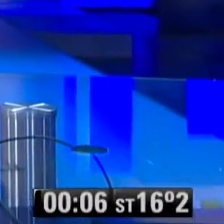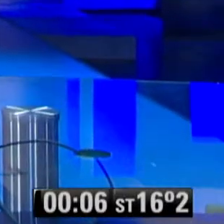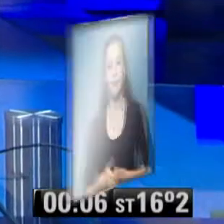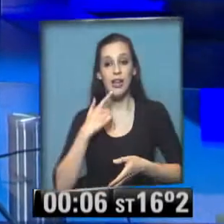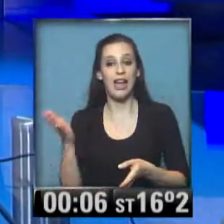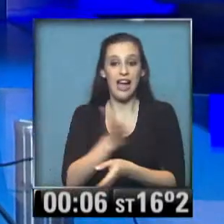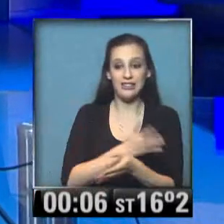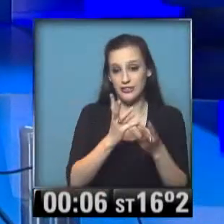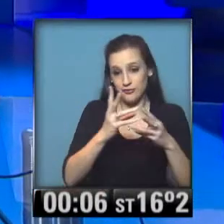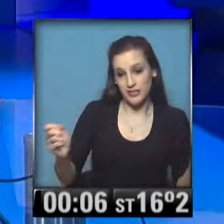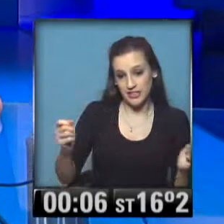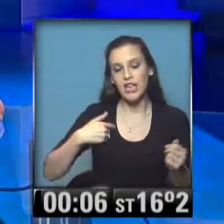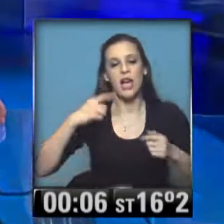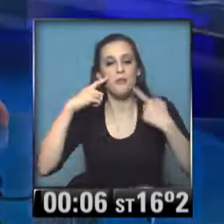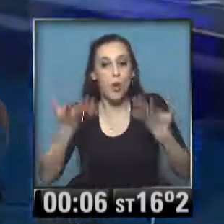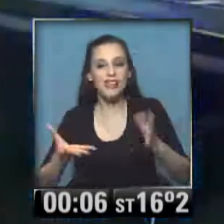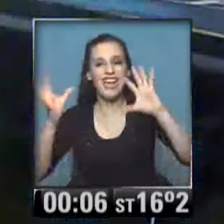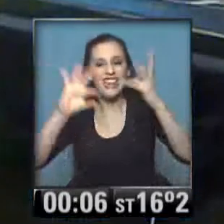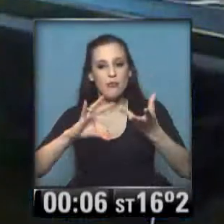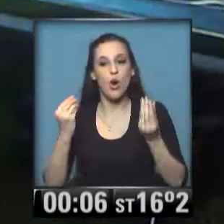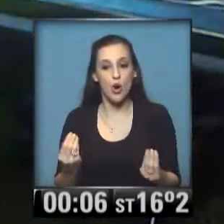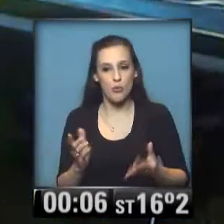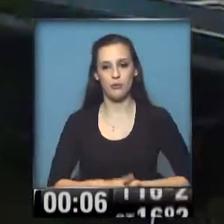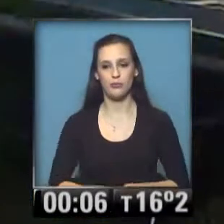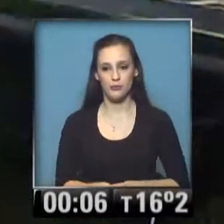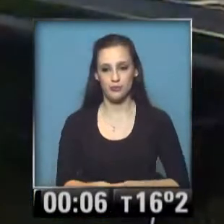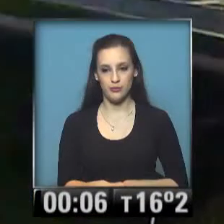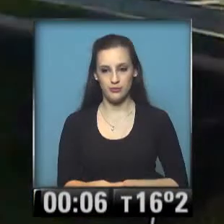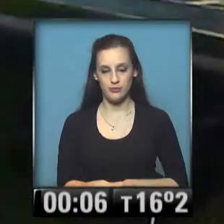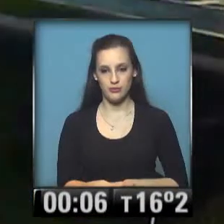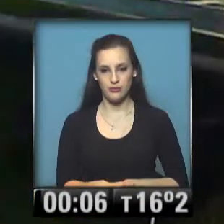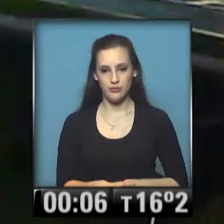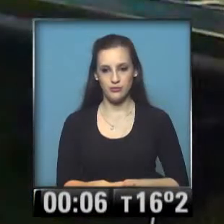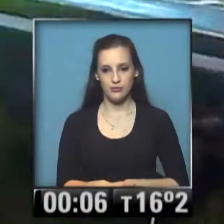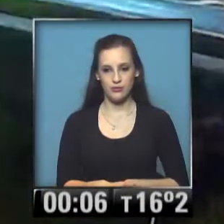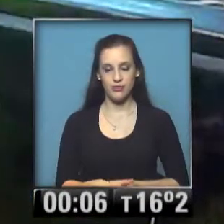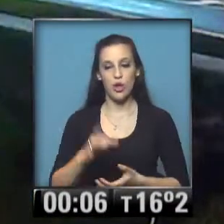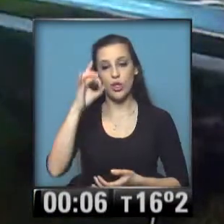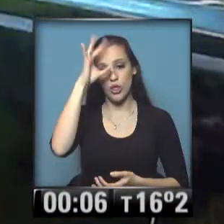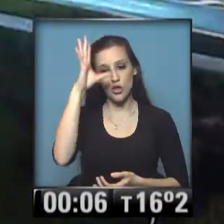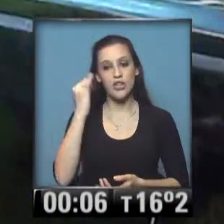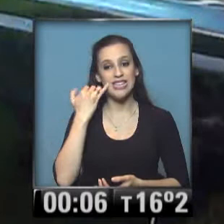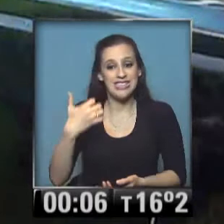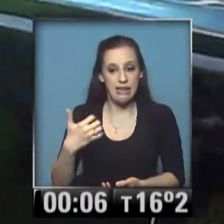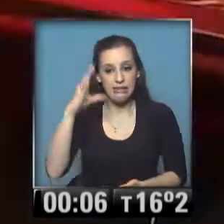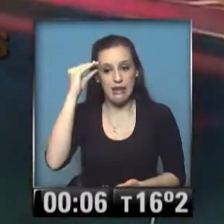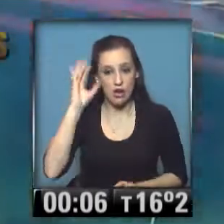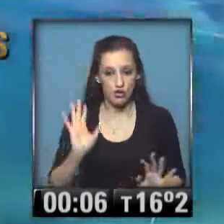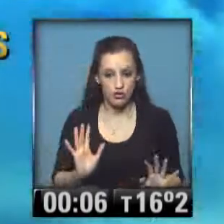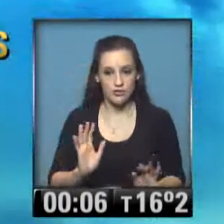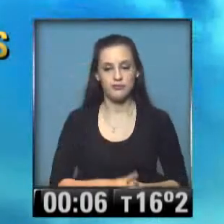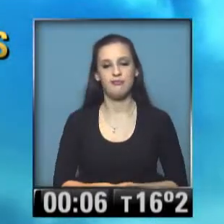antes de irnos, hacemos un repaso. ¿Cómo nos va a tratar el tiempo? Veamos. 6 minutos de este día que recién comienza.